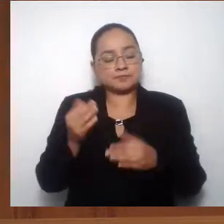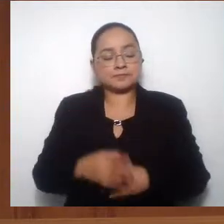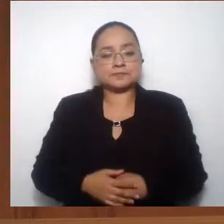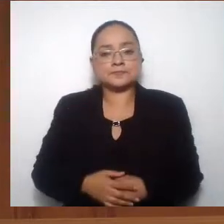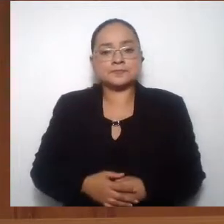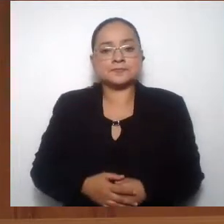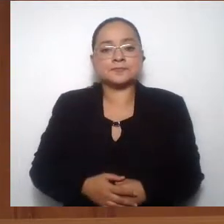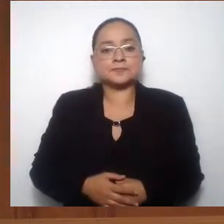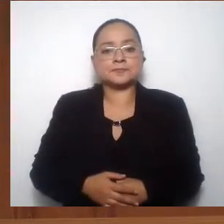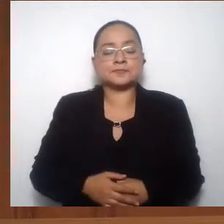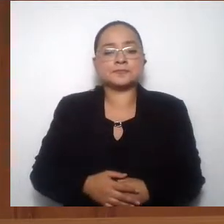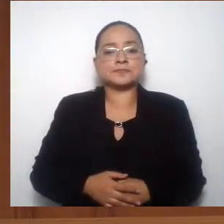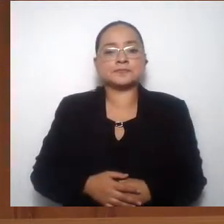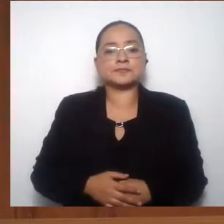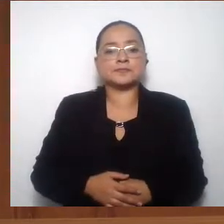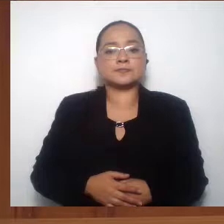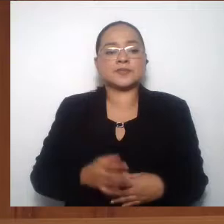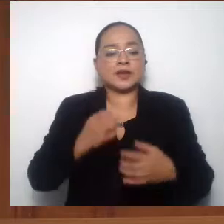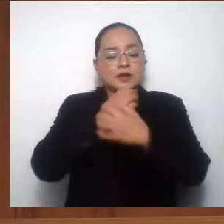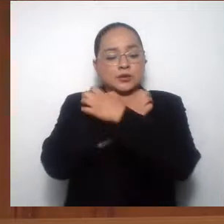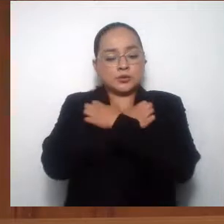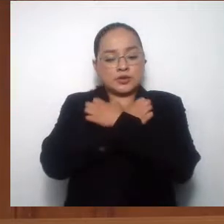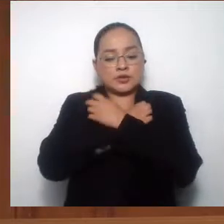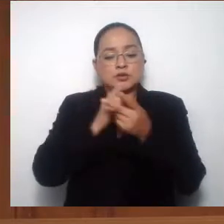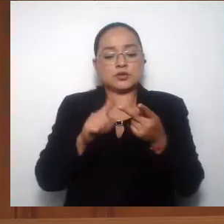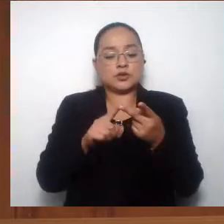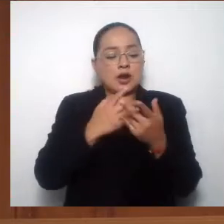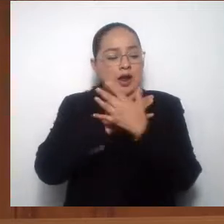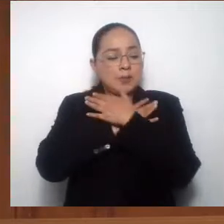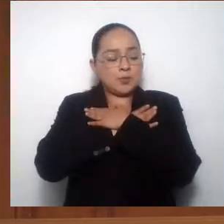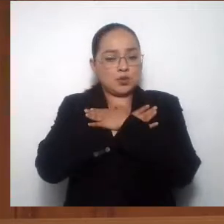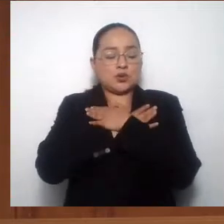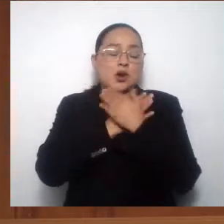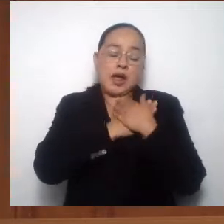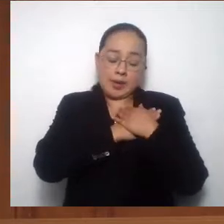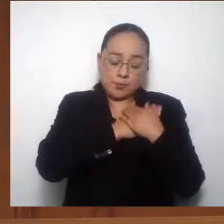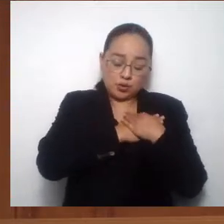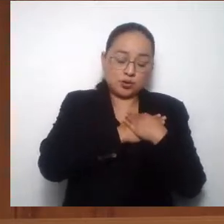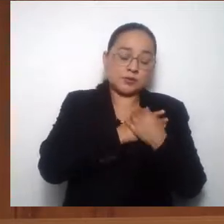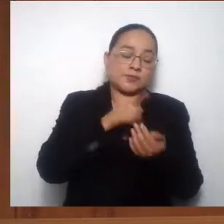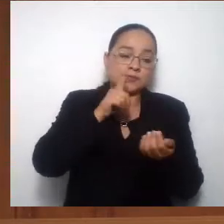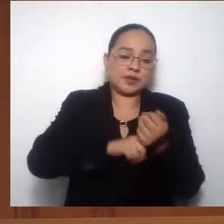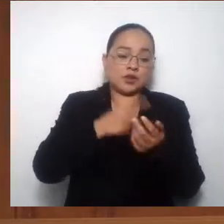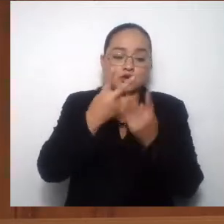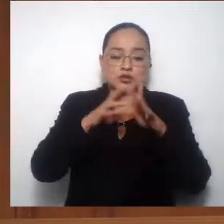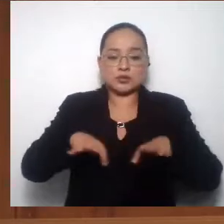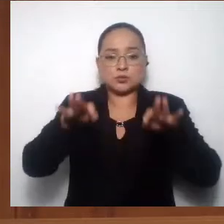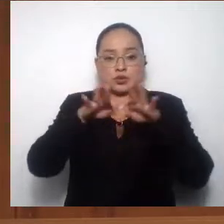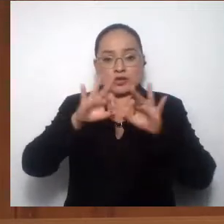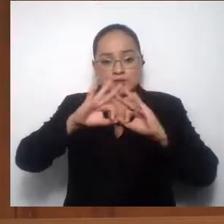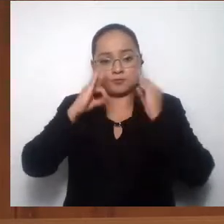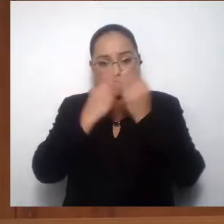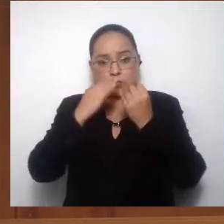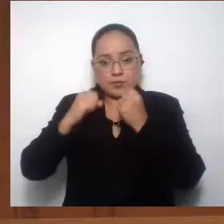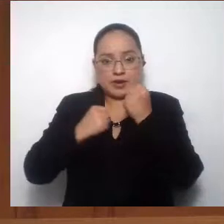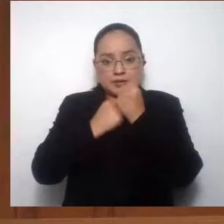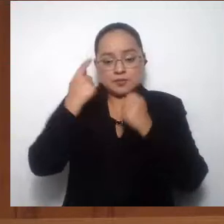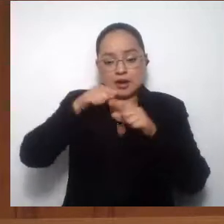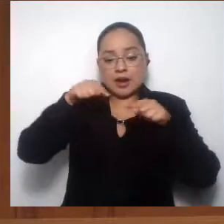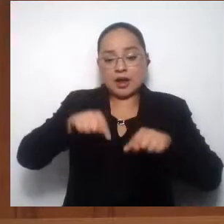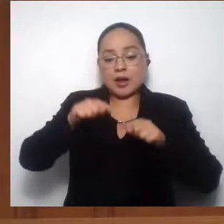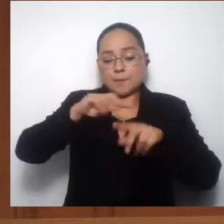La educación y el amor son las armas más importantes que tenemos para cambiar el mundo.